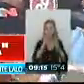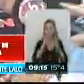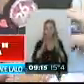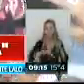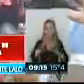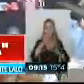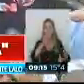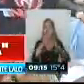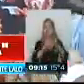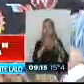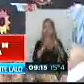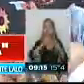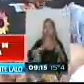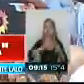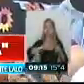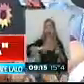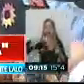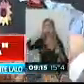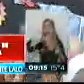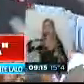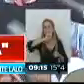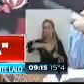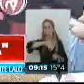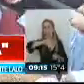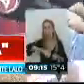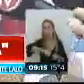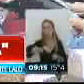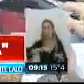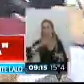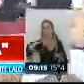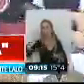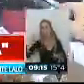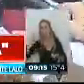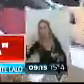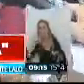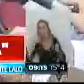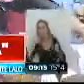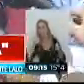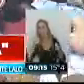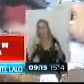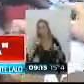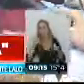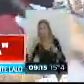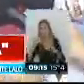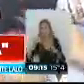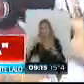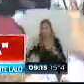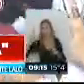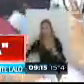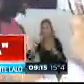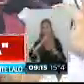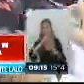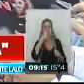era salir a ganar o nada. Chino, my buena, eres un cuco. No, es una nena, llorón.